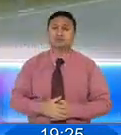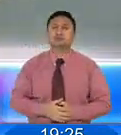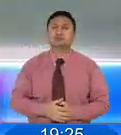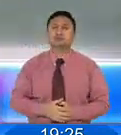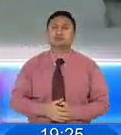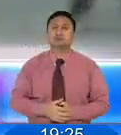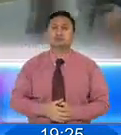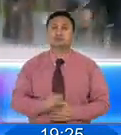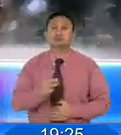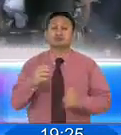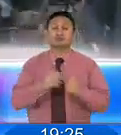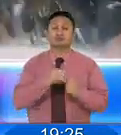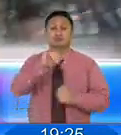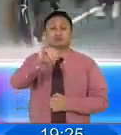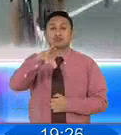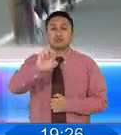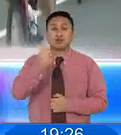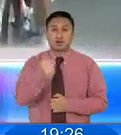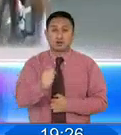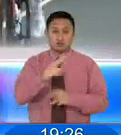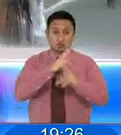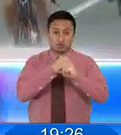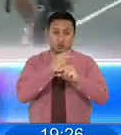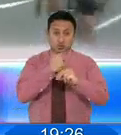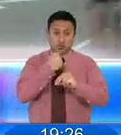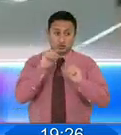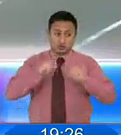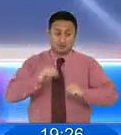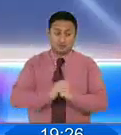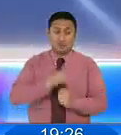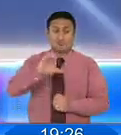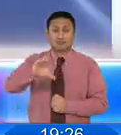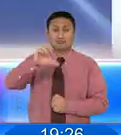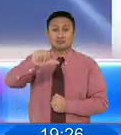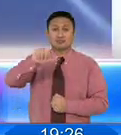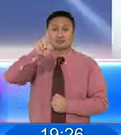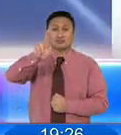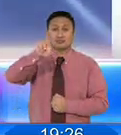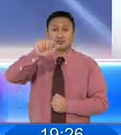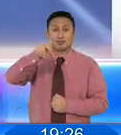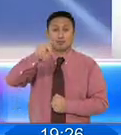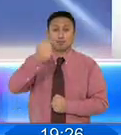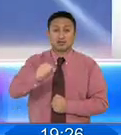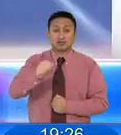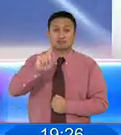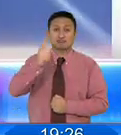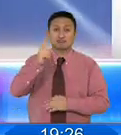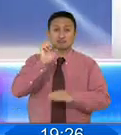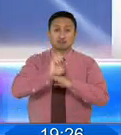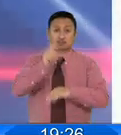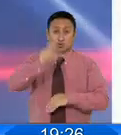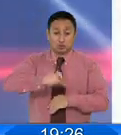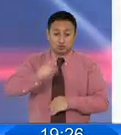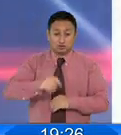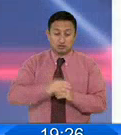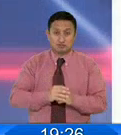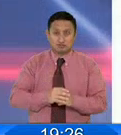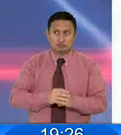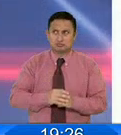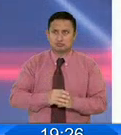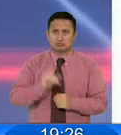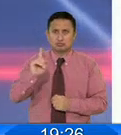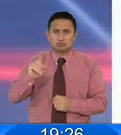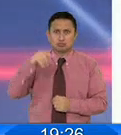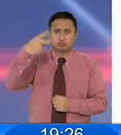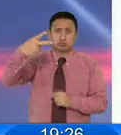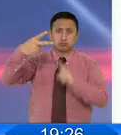Ineos Grenadiers, en su cuenta de Twitter, destacó que Carapaz se convierte en el primer ecuatoriano en terminar dentro de los tres primeros puestos. El